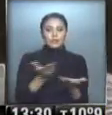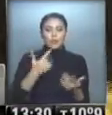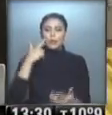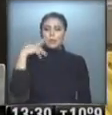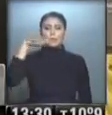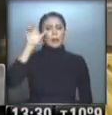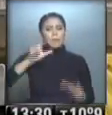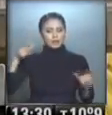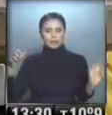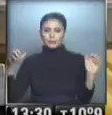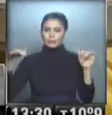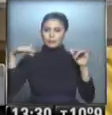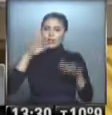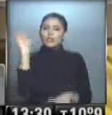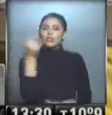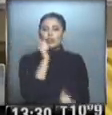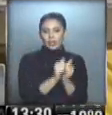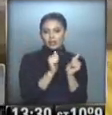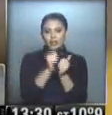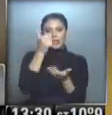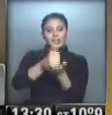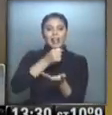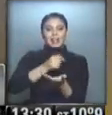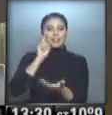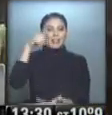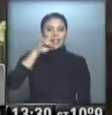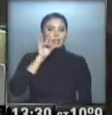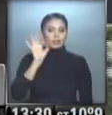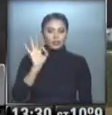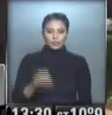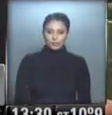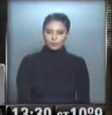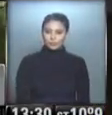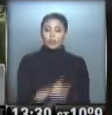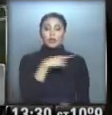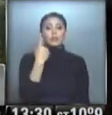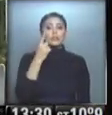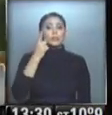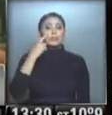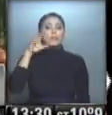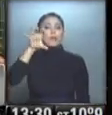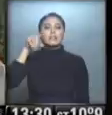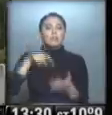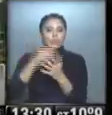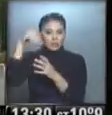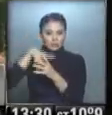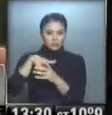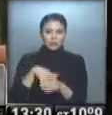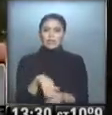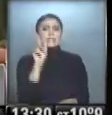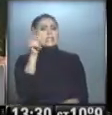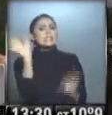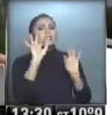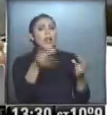mayor convocatoria en la historia del Indio Solari de gonzz chz som interior de Cómo